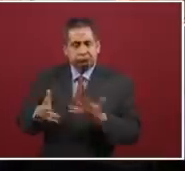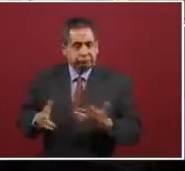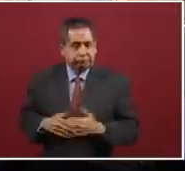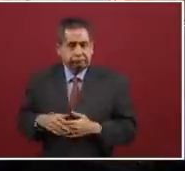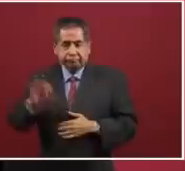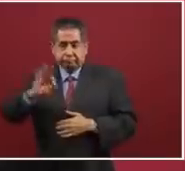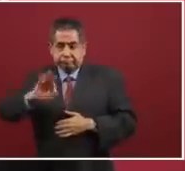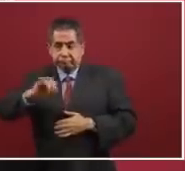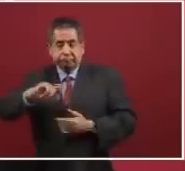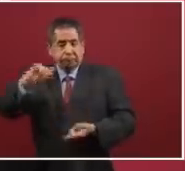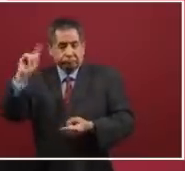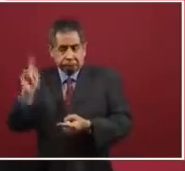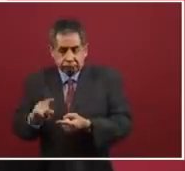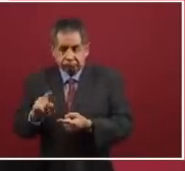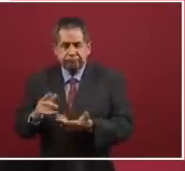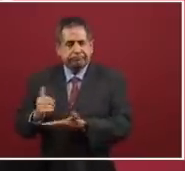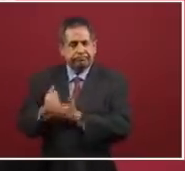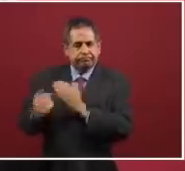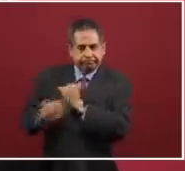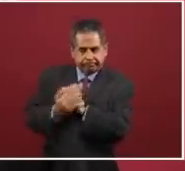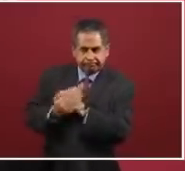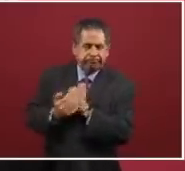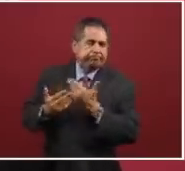bajaron tasas de interés,